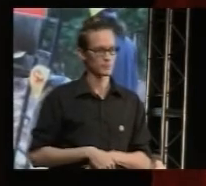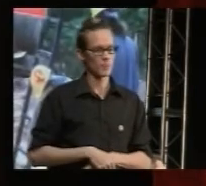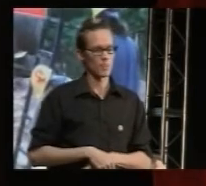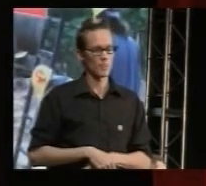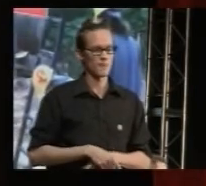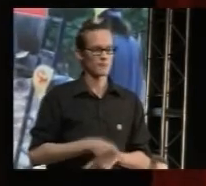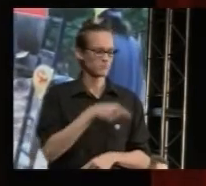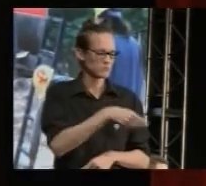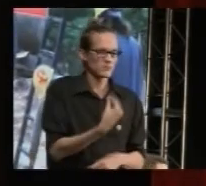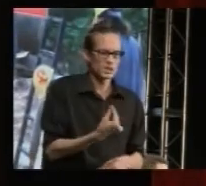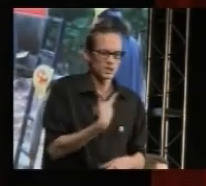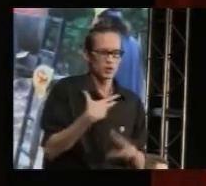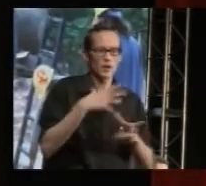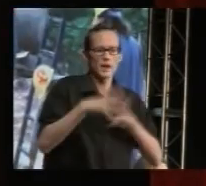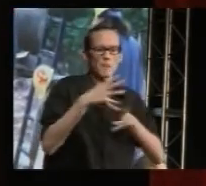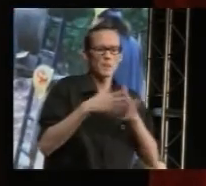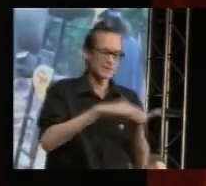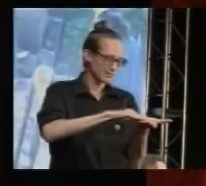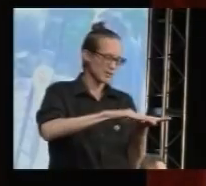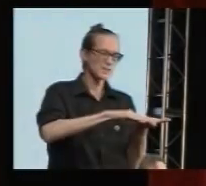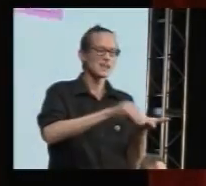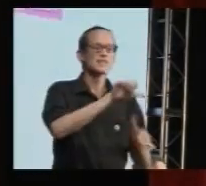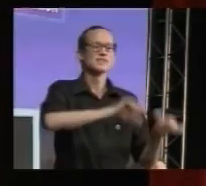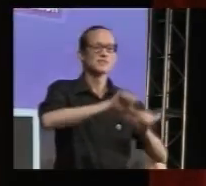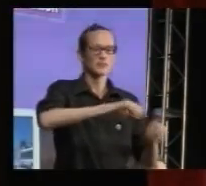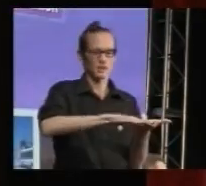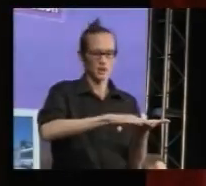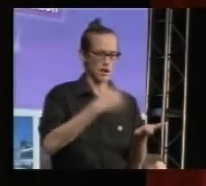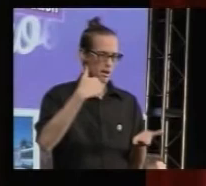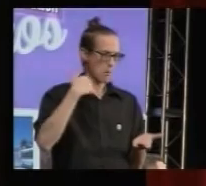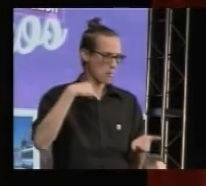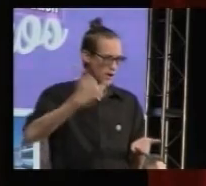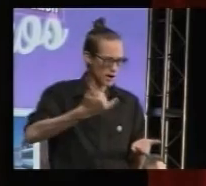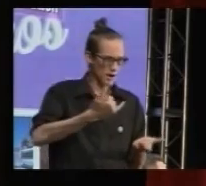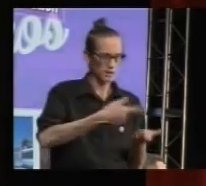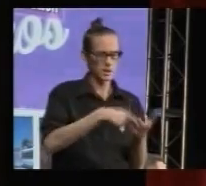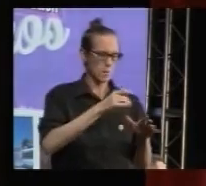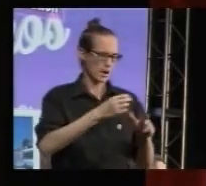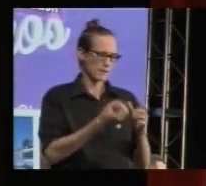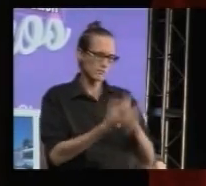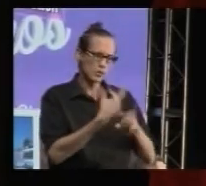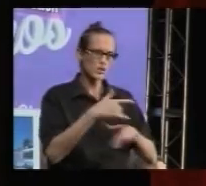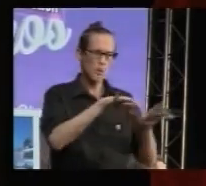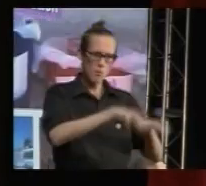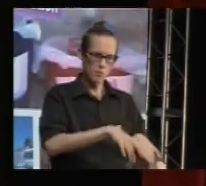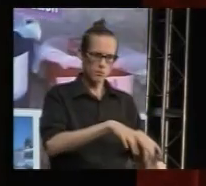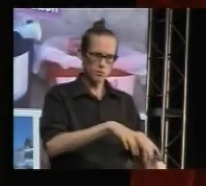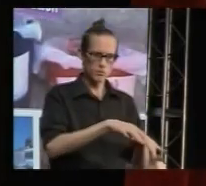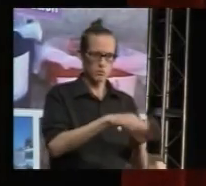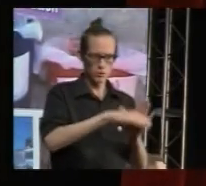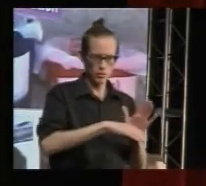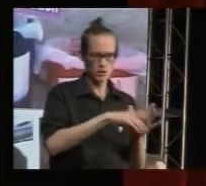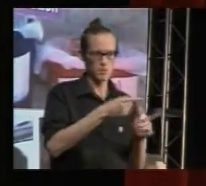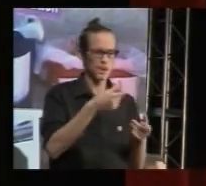Son empresas de base científica. Paraná cuenta con muchas de ellas, tanto en la producción de software, de medicamentos y